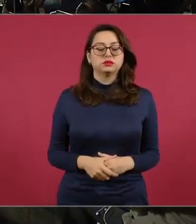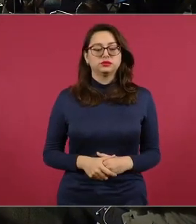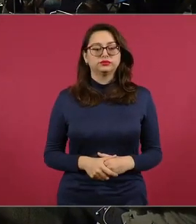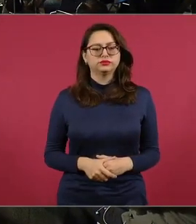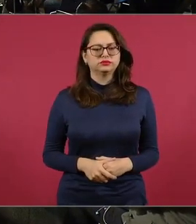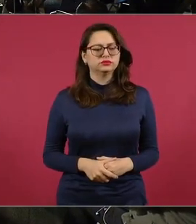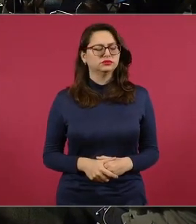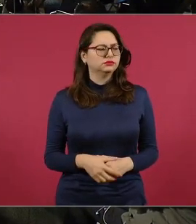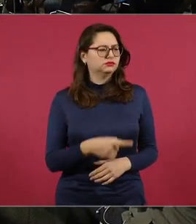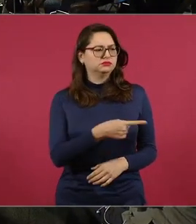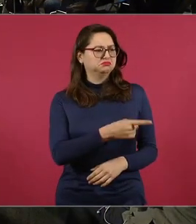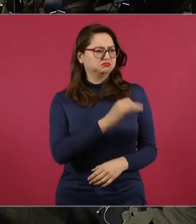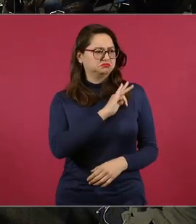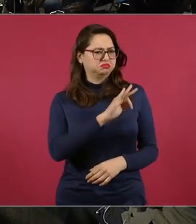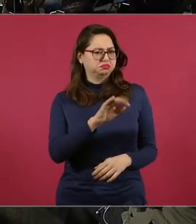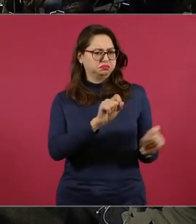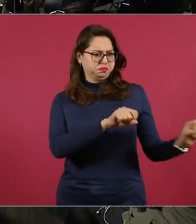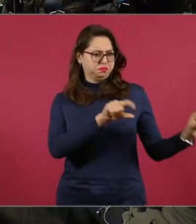cualquiera